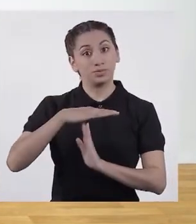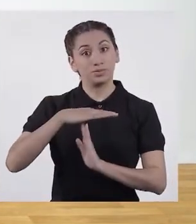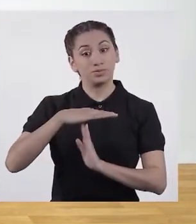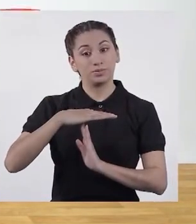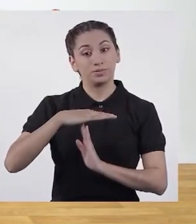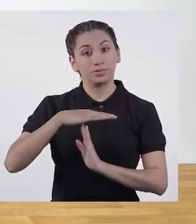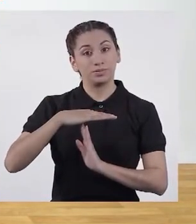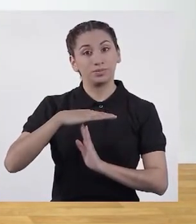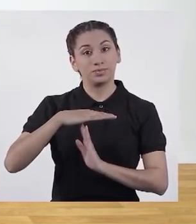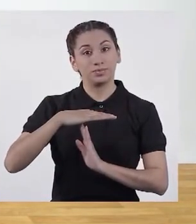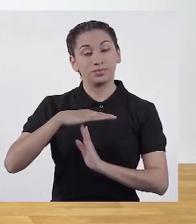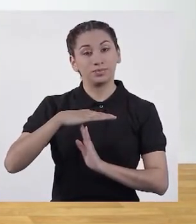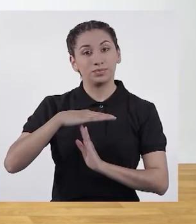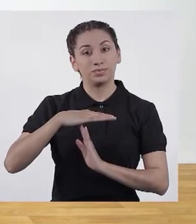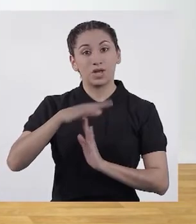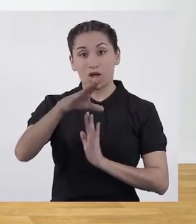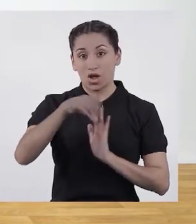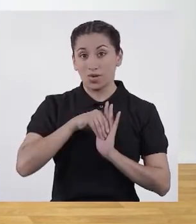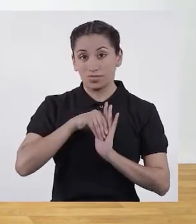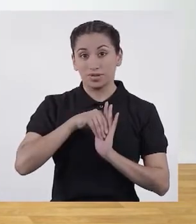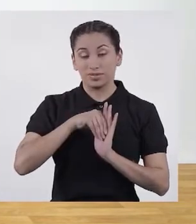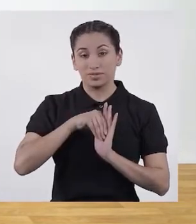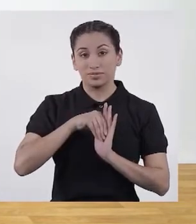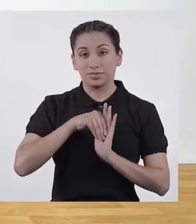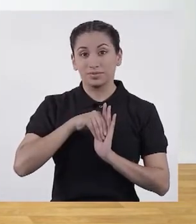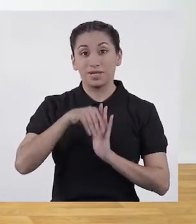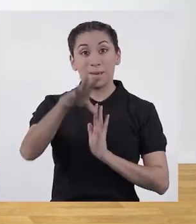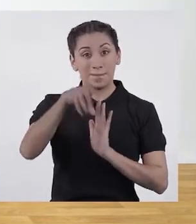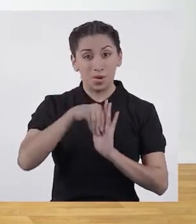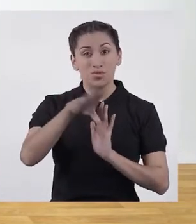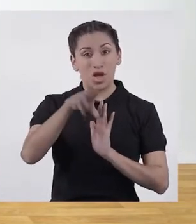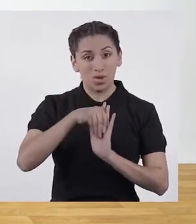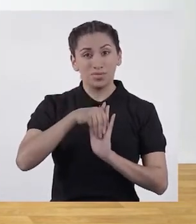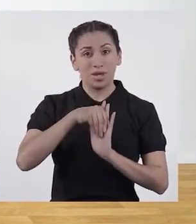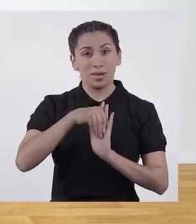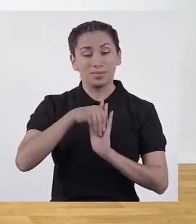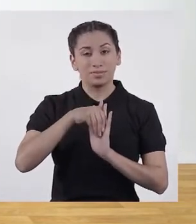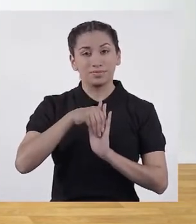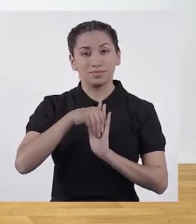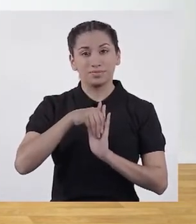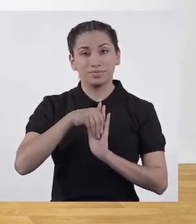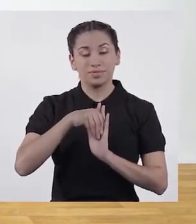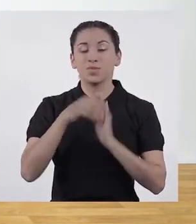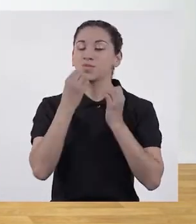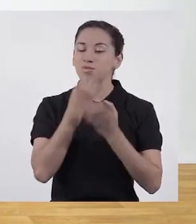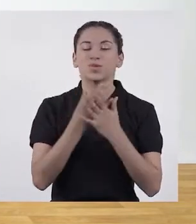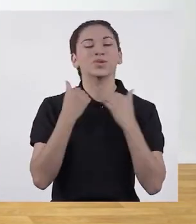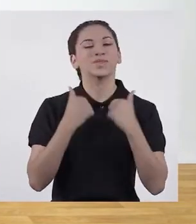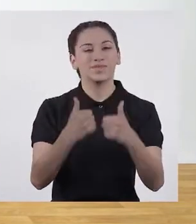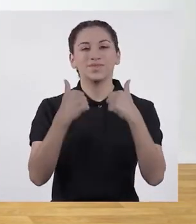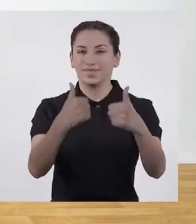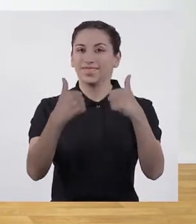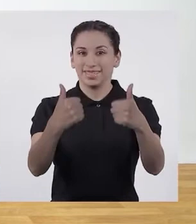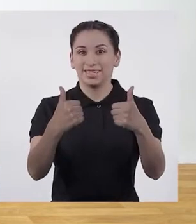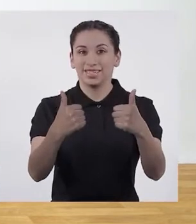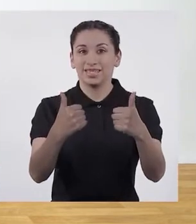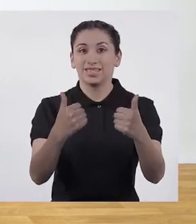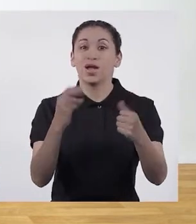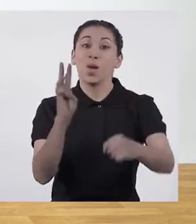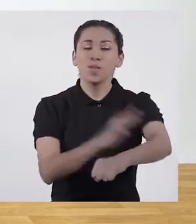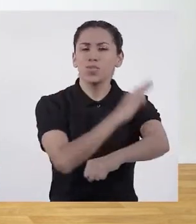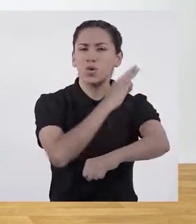¡Stop! ¡Vamos! Eso es. Mantenga el equilibrio. Muy